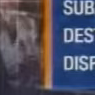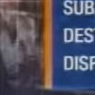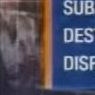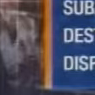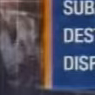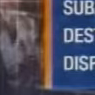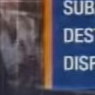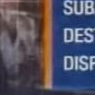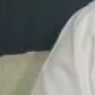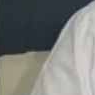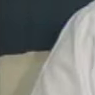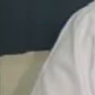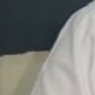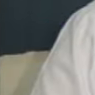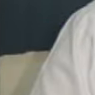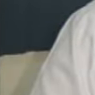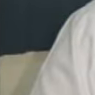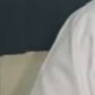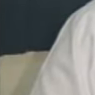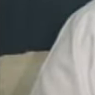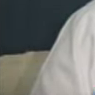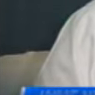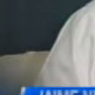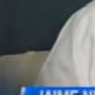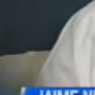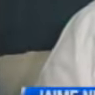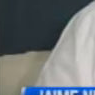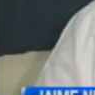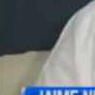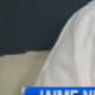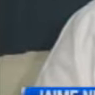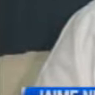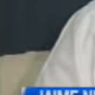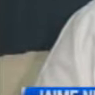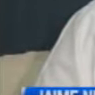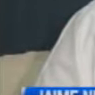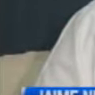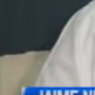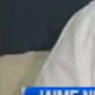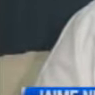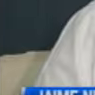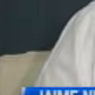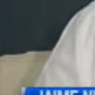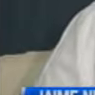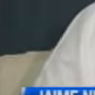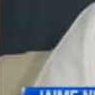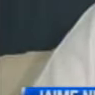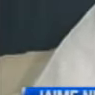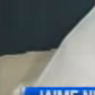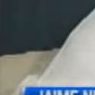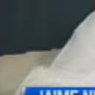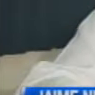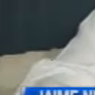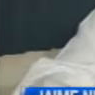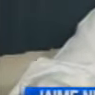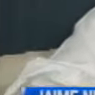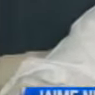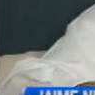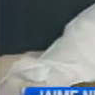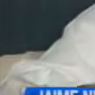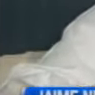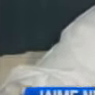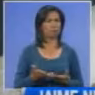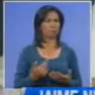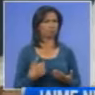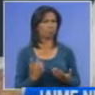disposiciones administrativas. La resolución ya fue comunicada al municipio de Guayaquil. A mí no me van a chantajear con que